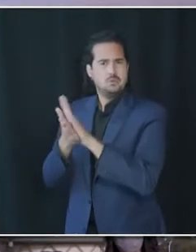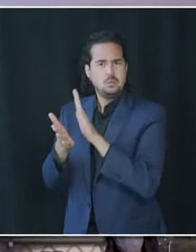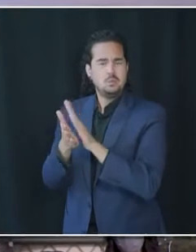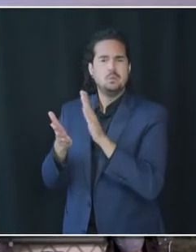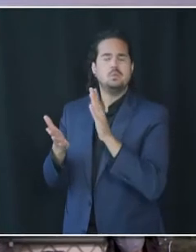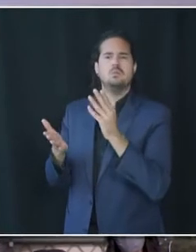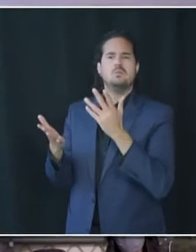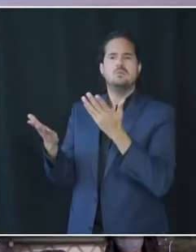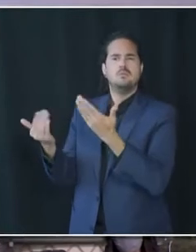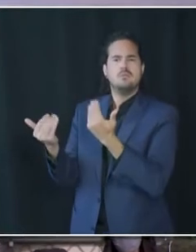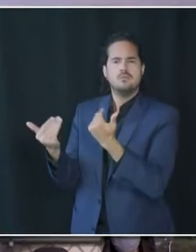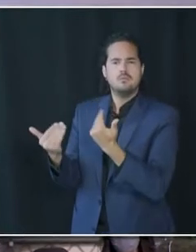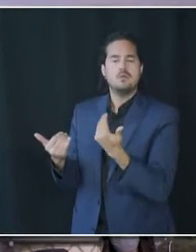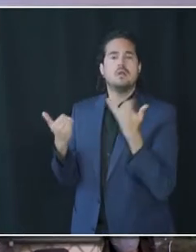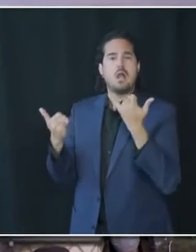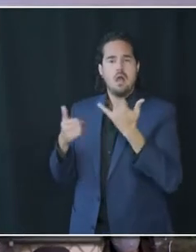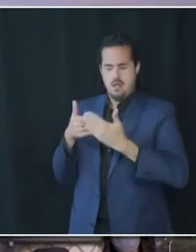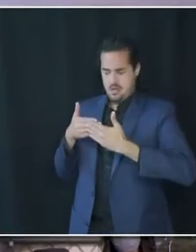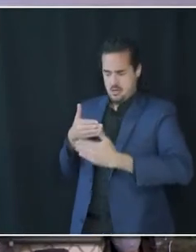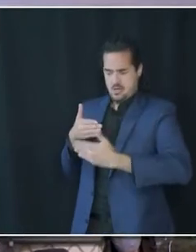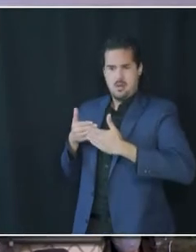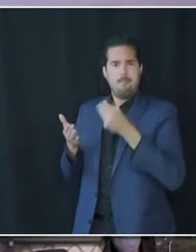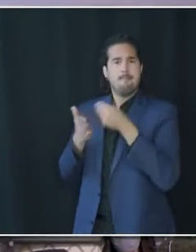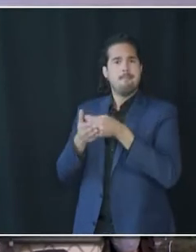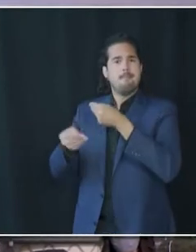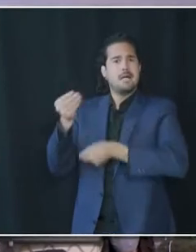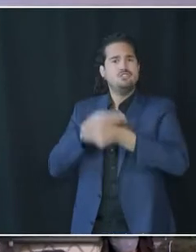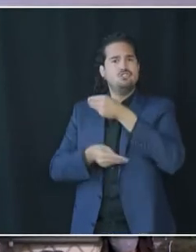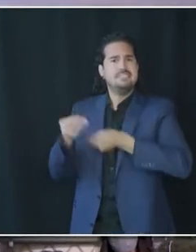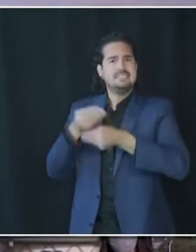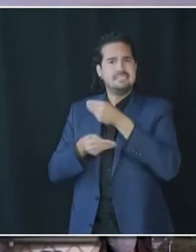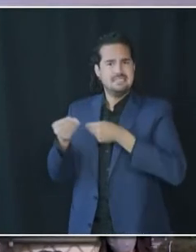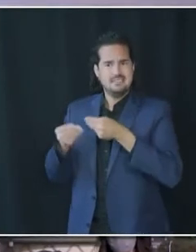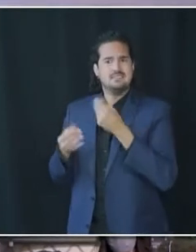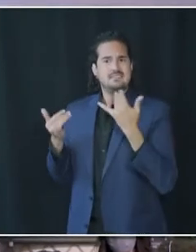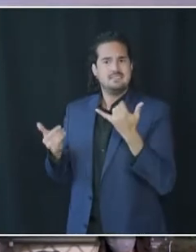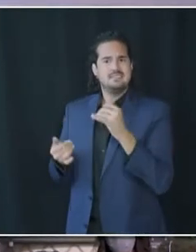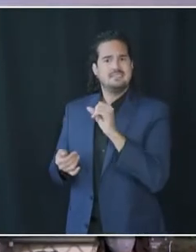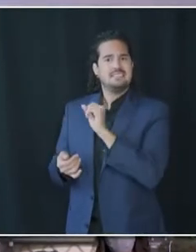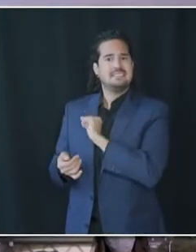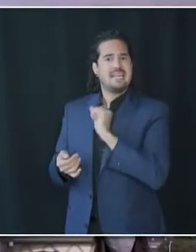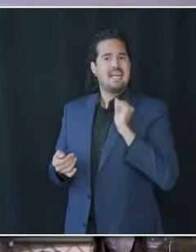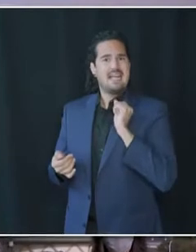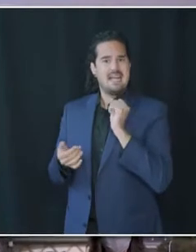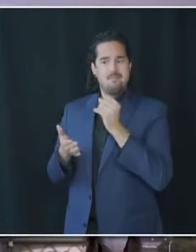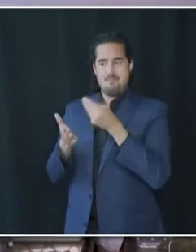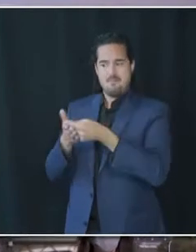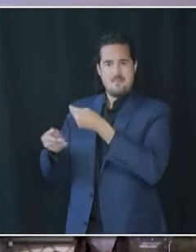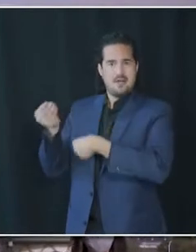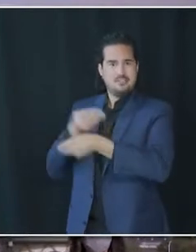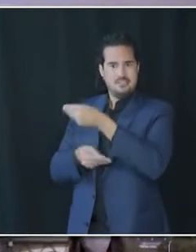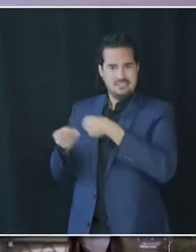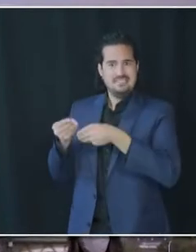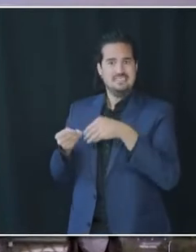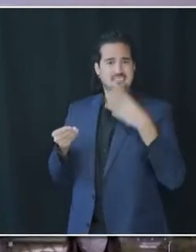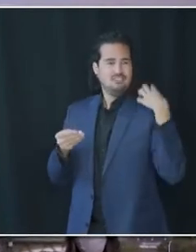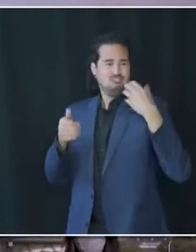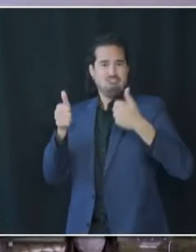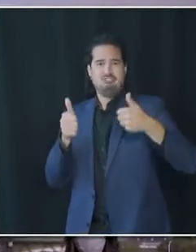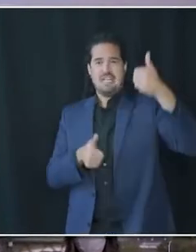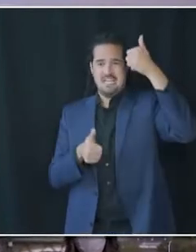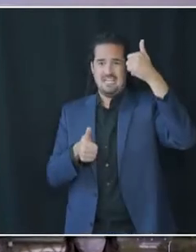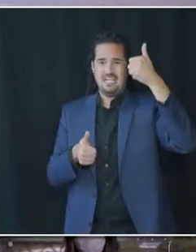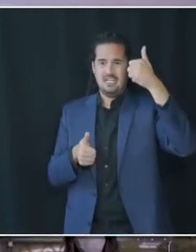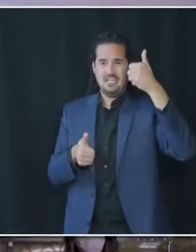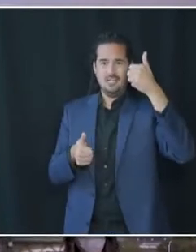la legislación en cuanto al plan corto de reabrir las escuelas quiero la perspectiva quiero que se